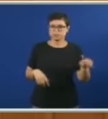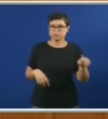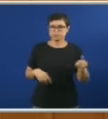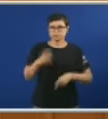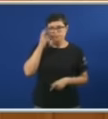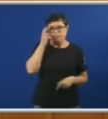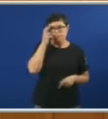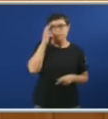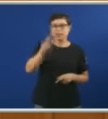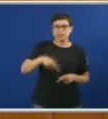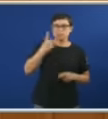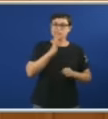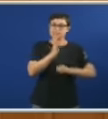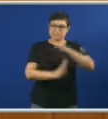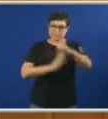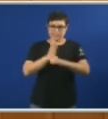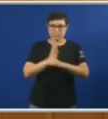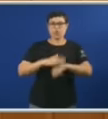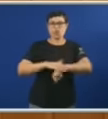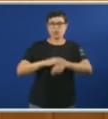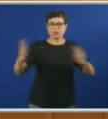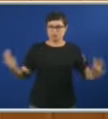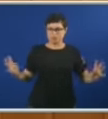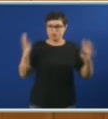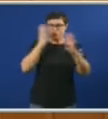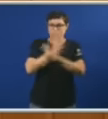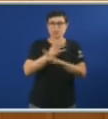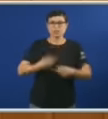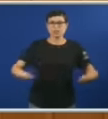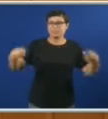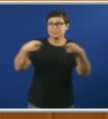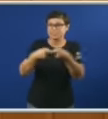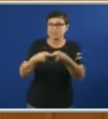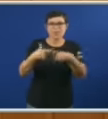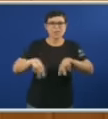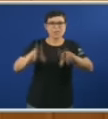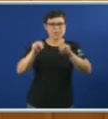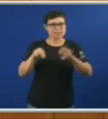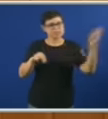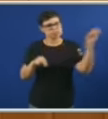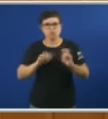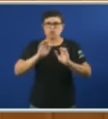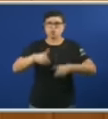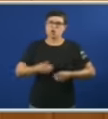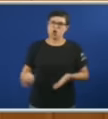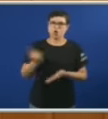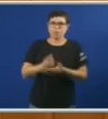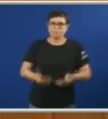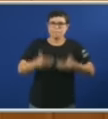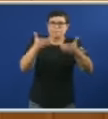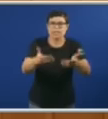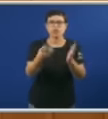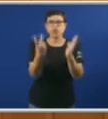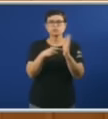Cando a legislación Cambiou E xa se podían Quitar esos concertos Veu vostede E sabe que fixo Blindalos A teo ano 2023